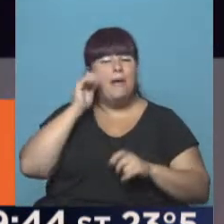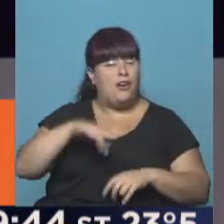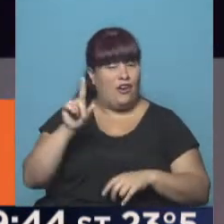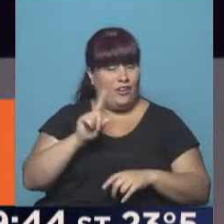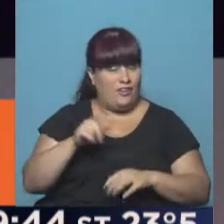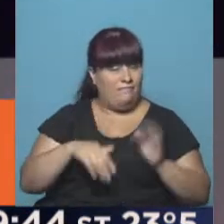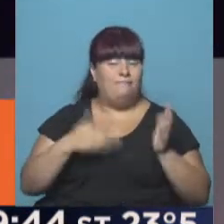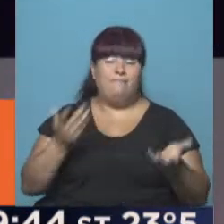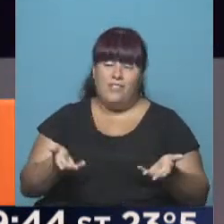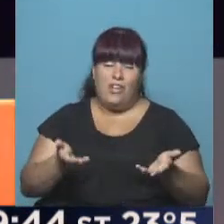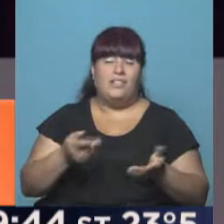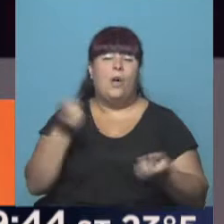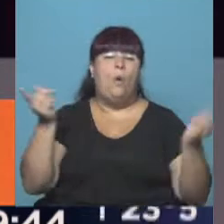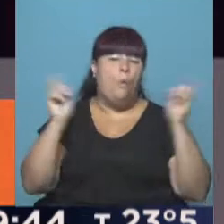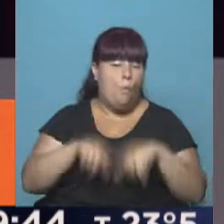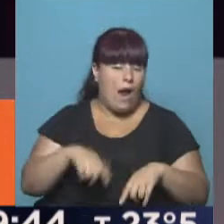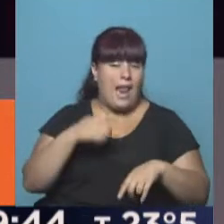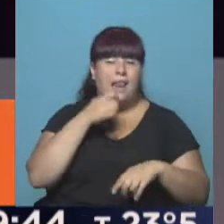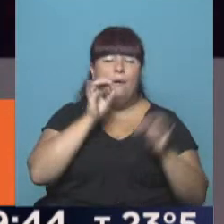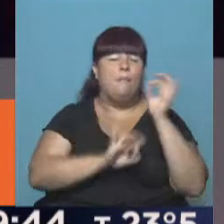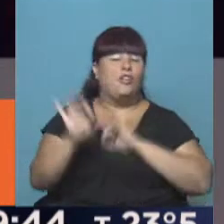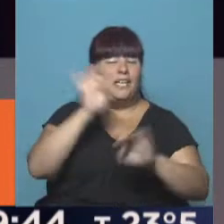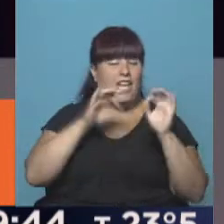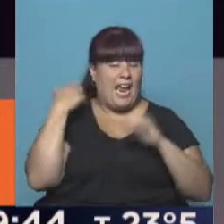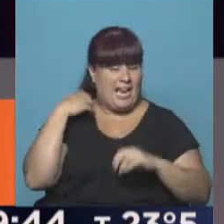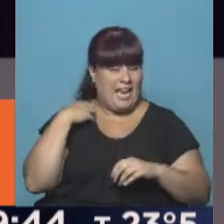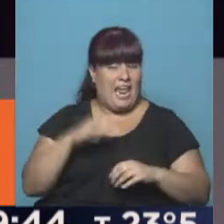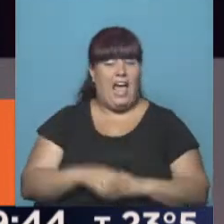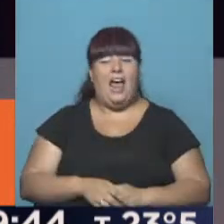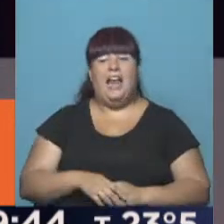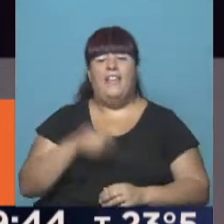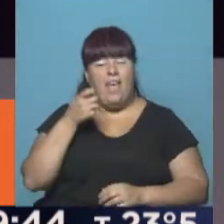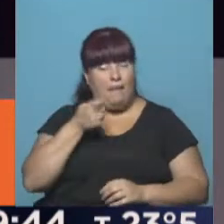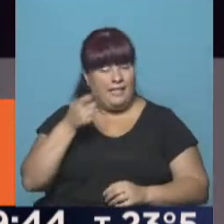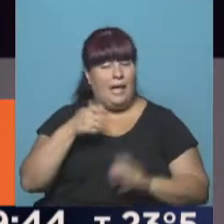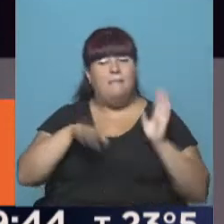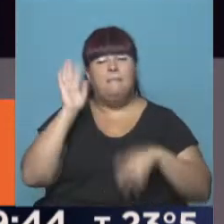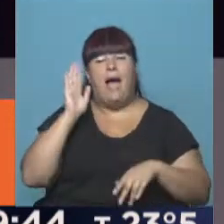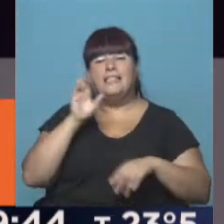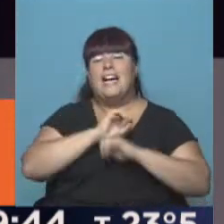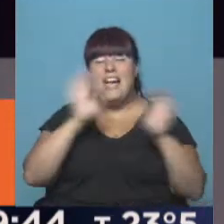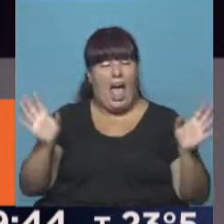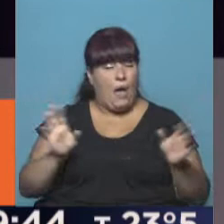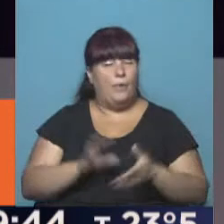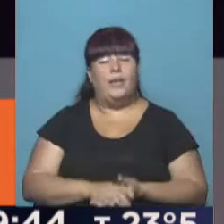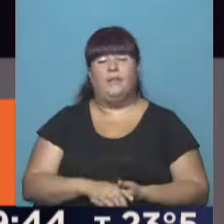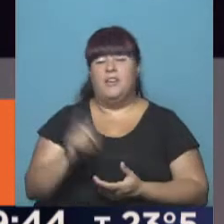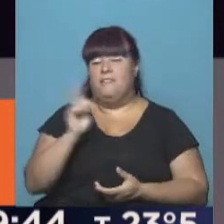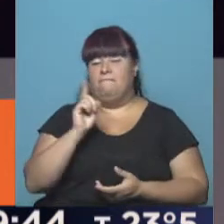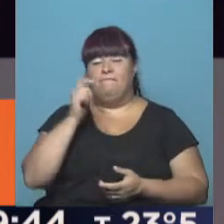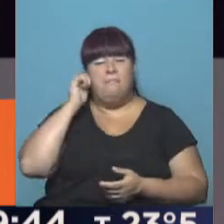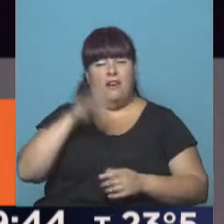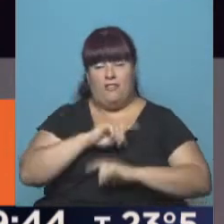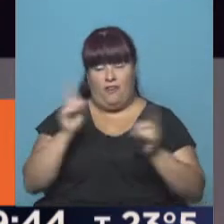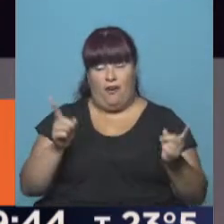edad. Entonces, la incidencia en la tasa general de criminalidad, sobre todo de delitos graves, no está dada por